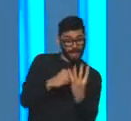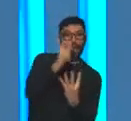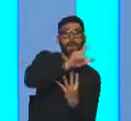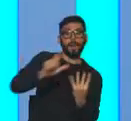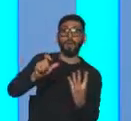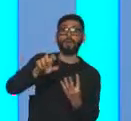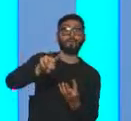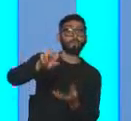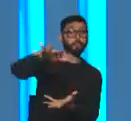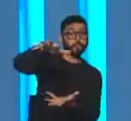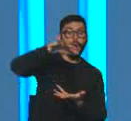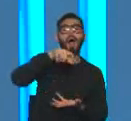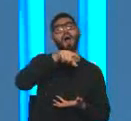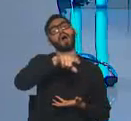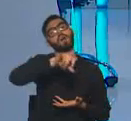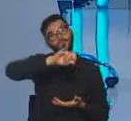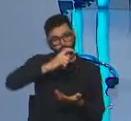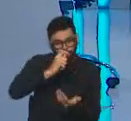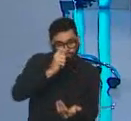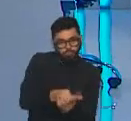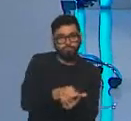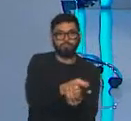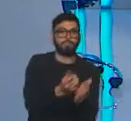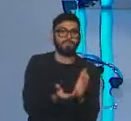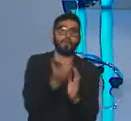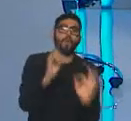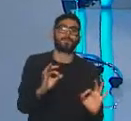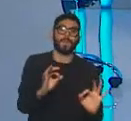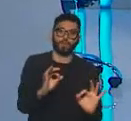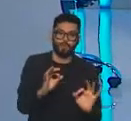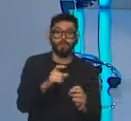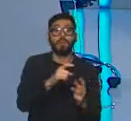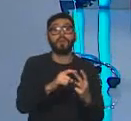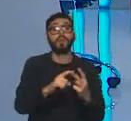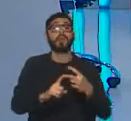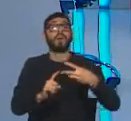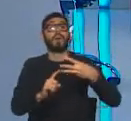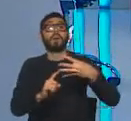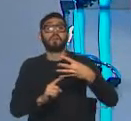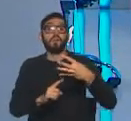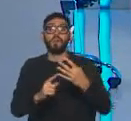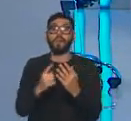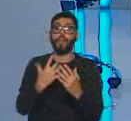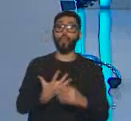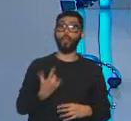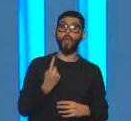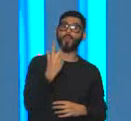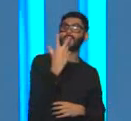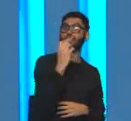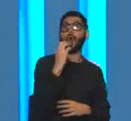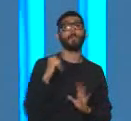ingresos, tiene que empezar a pagar la tarifa plena. Fíjate qué más tenemos, 3 o más inmuebles registrados. Si el